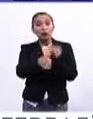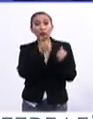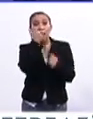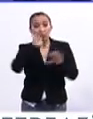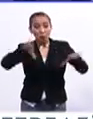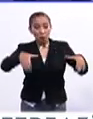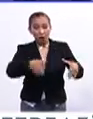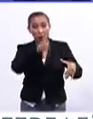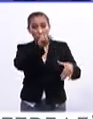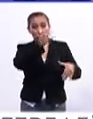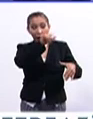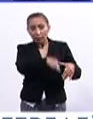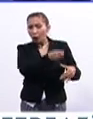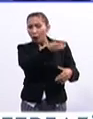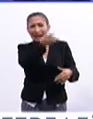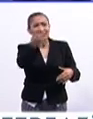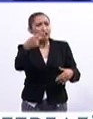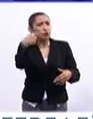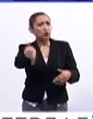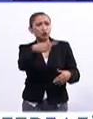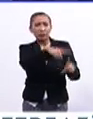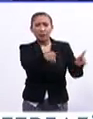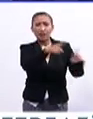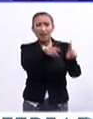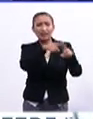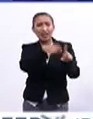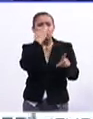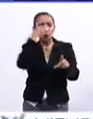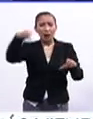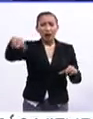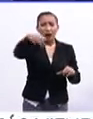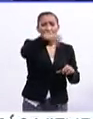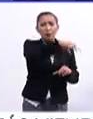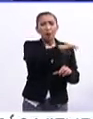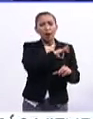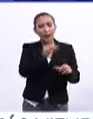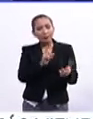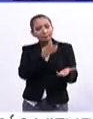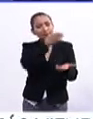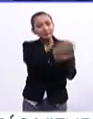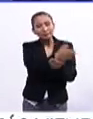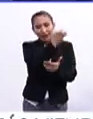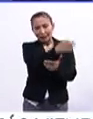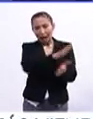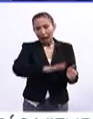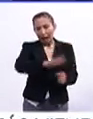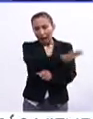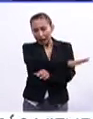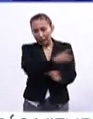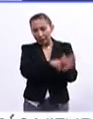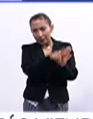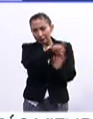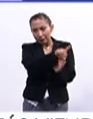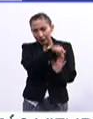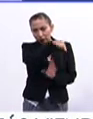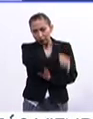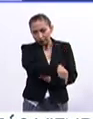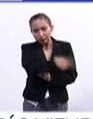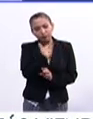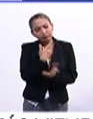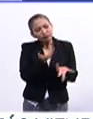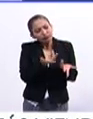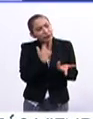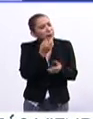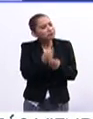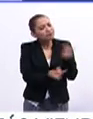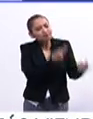la comunidad de la UAM, en cualquiera de sus diversos campus, se tienen que acercar a esta área, esta instancia, movilidad